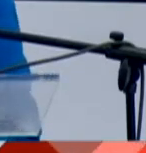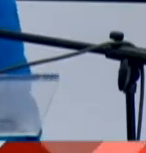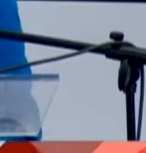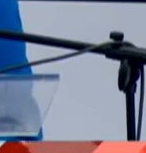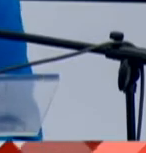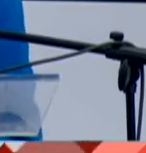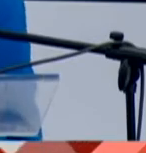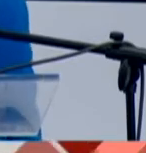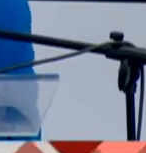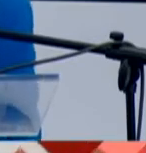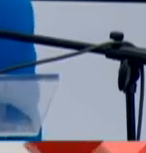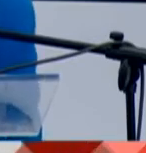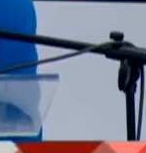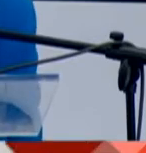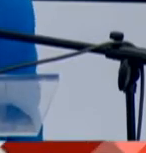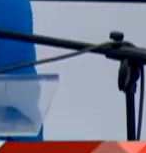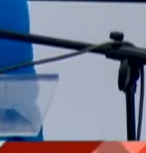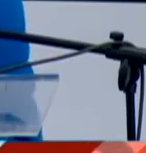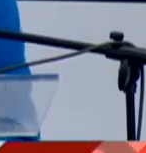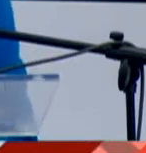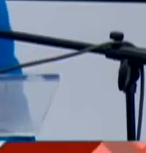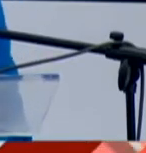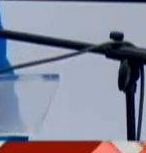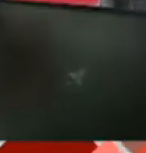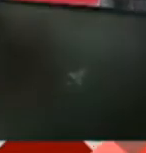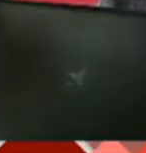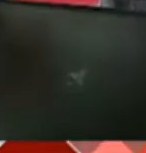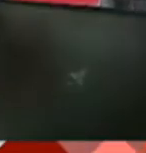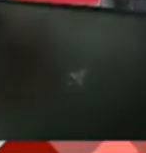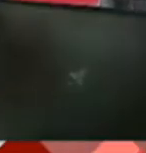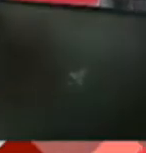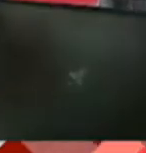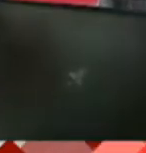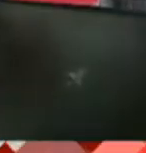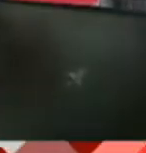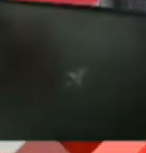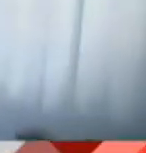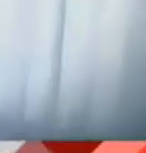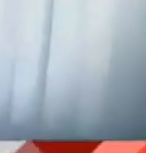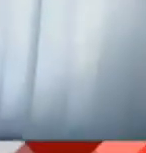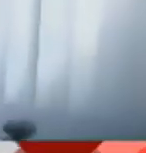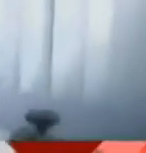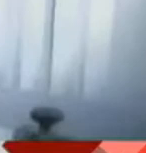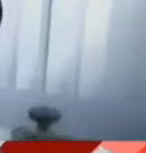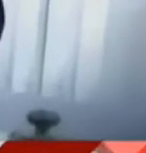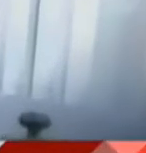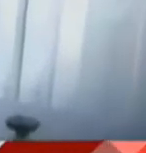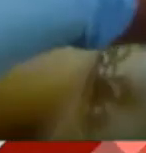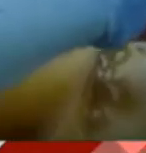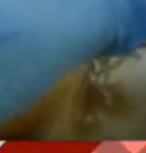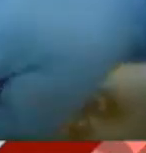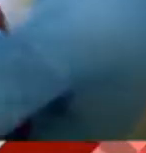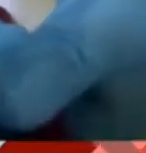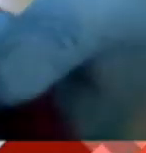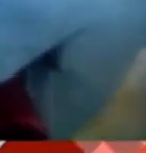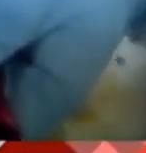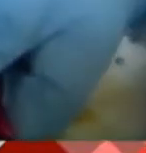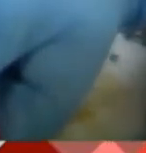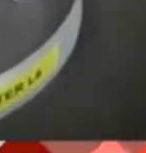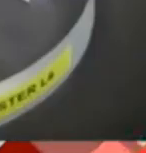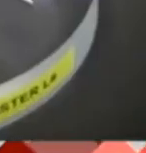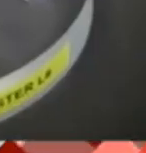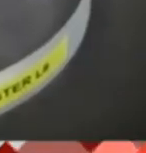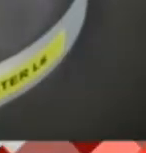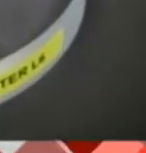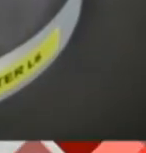todos convivimos en un mismo espacio geográfico. Televisión Educativa de México se suma a este proyecto, no solo a través